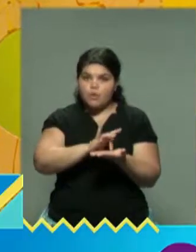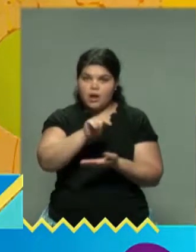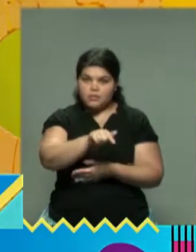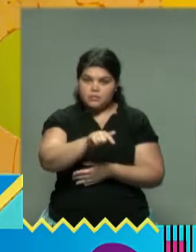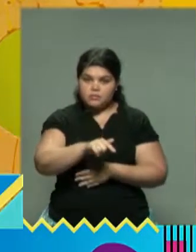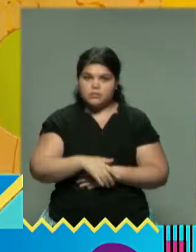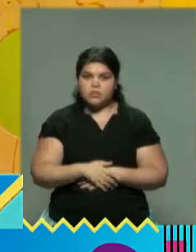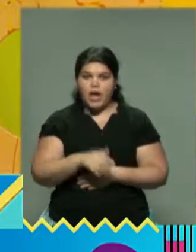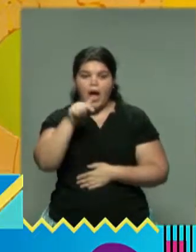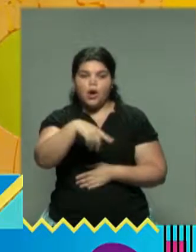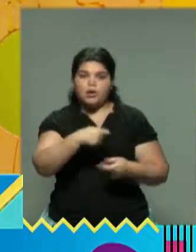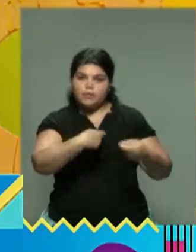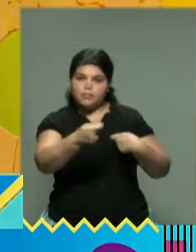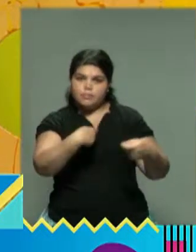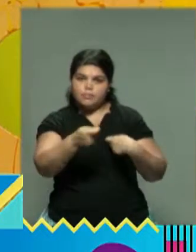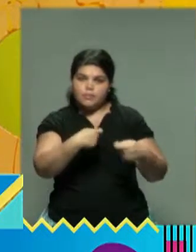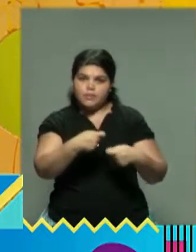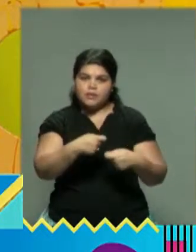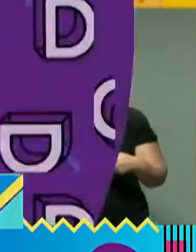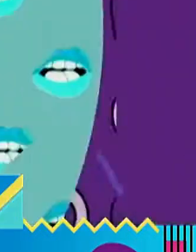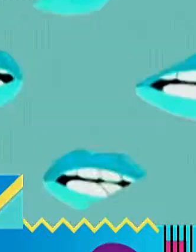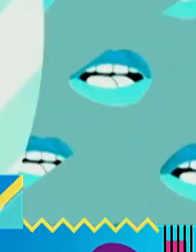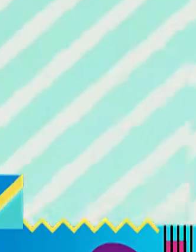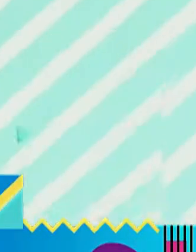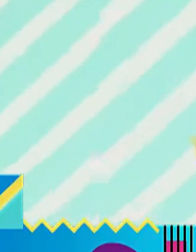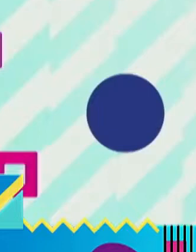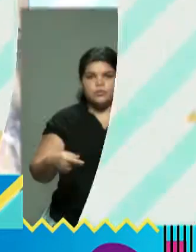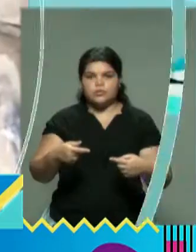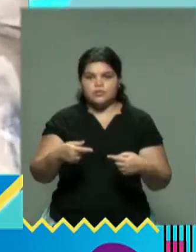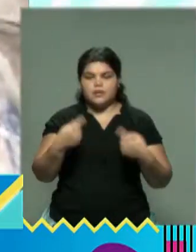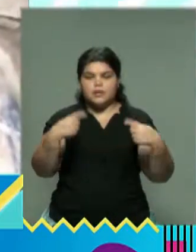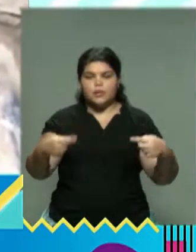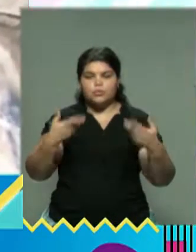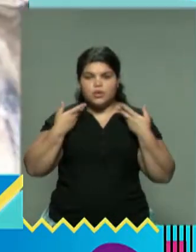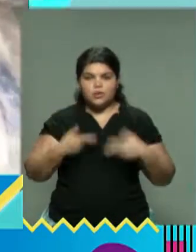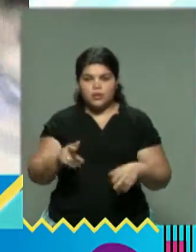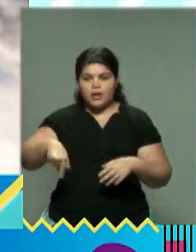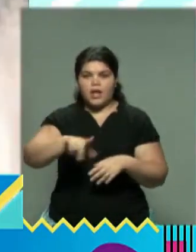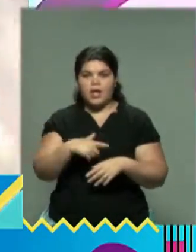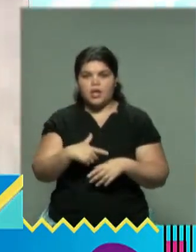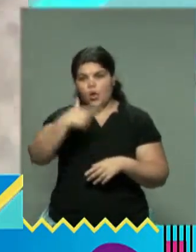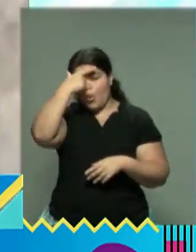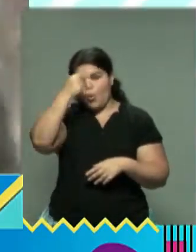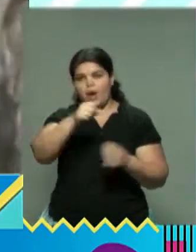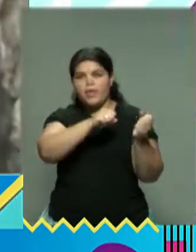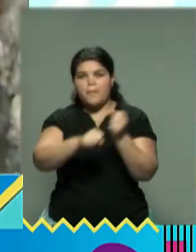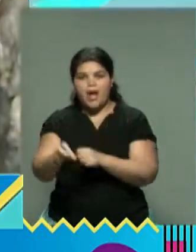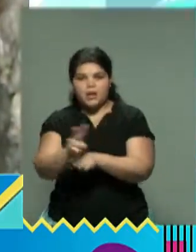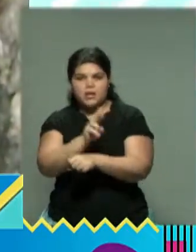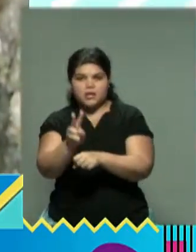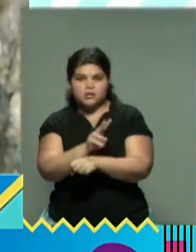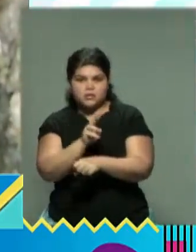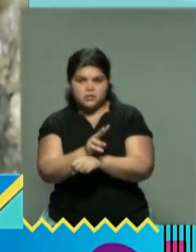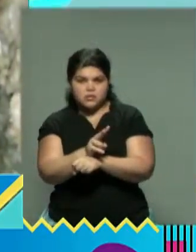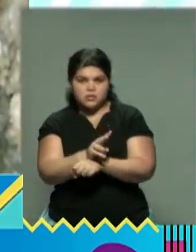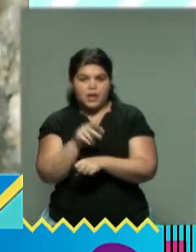hoy está manejado por Recursos Naturales, están los guardaparques, que trabajan en forma conjunta con unos guías de turismo que son de